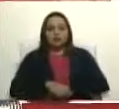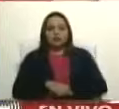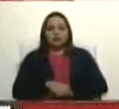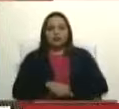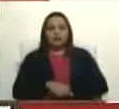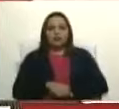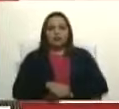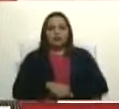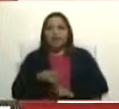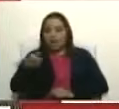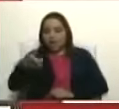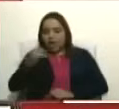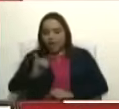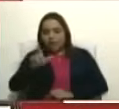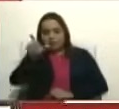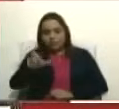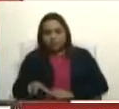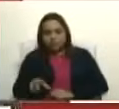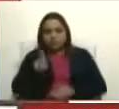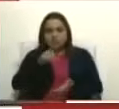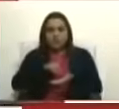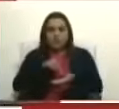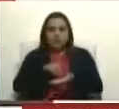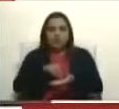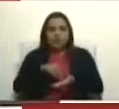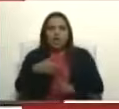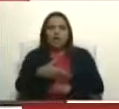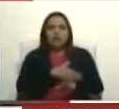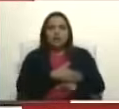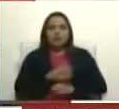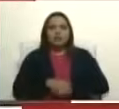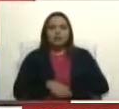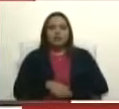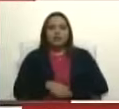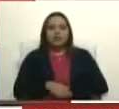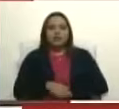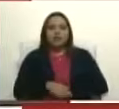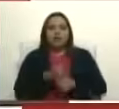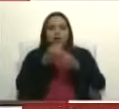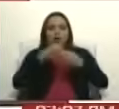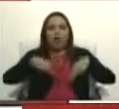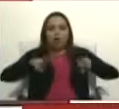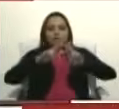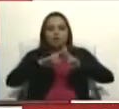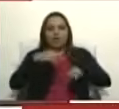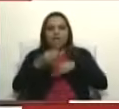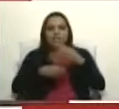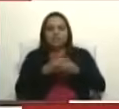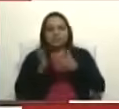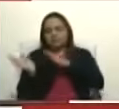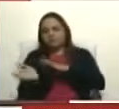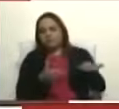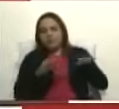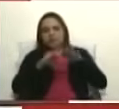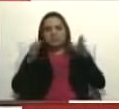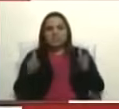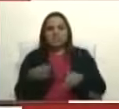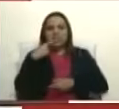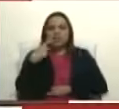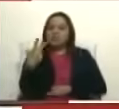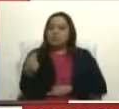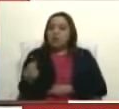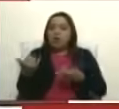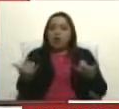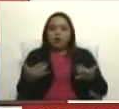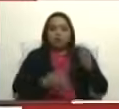había un buen oficiante, hasta que en la ONU decidieron darle una patada a la mesa y decir, no, ahora vamos a la